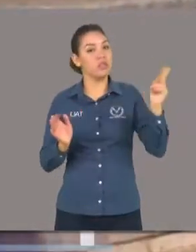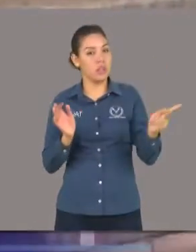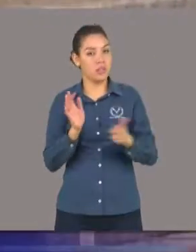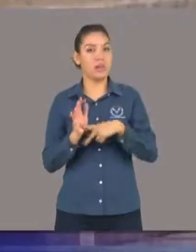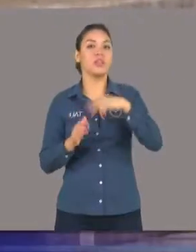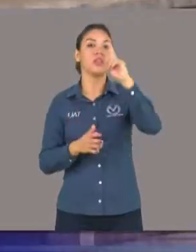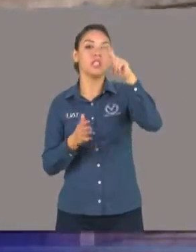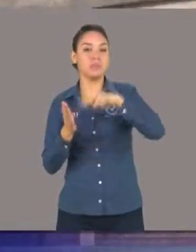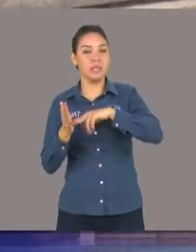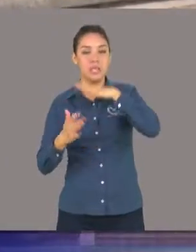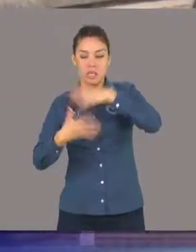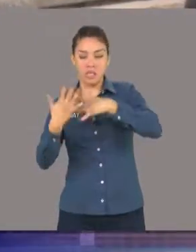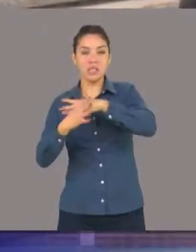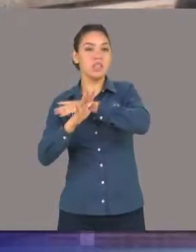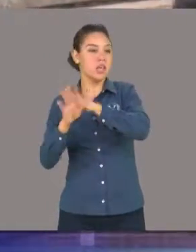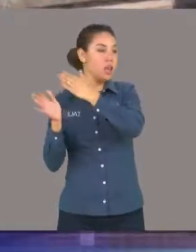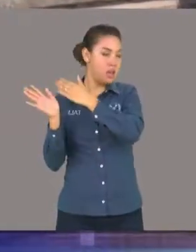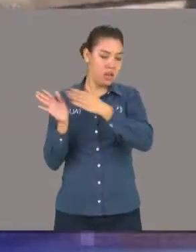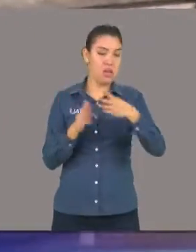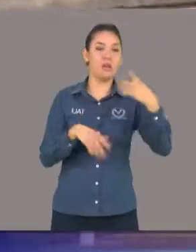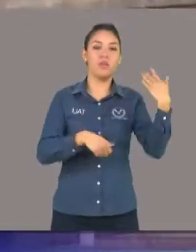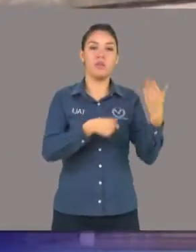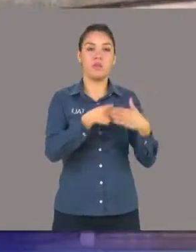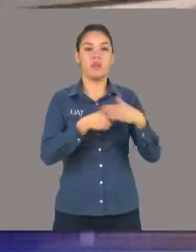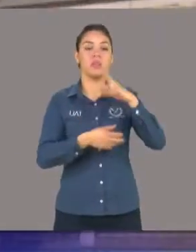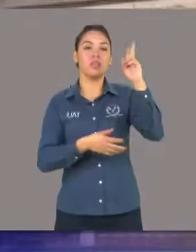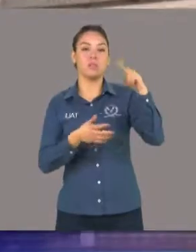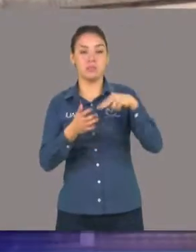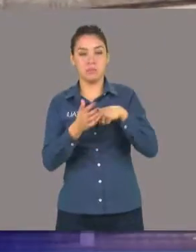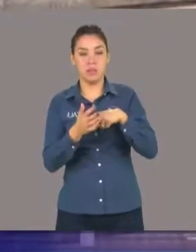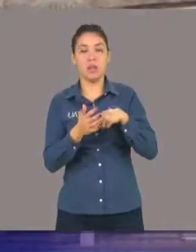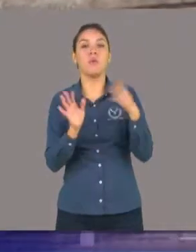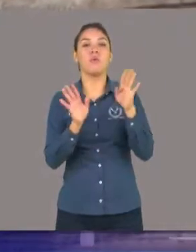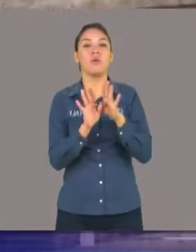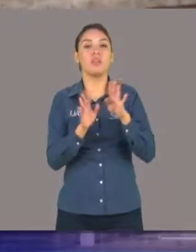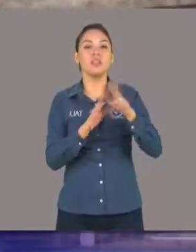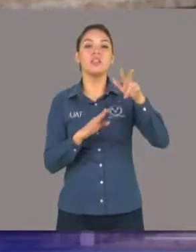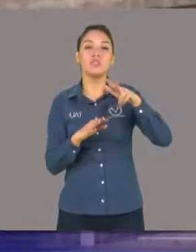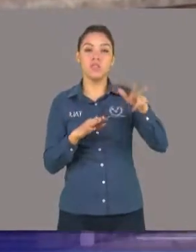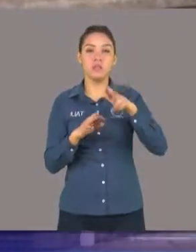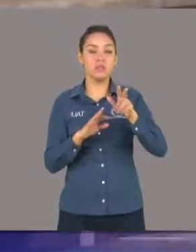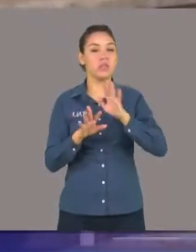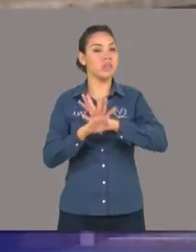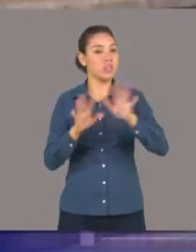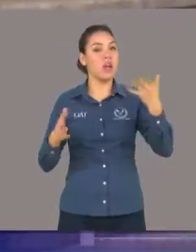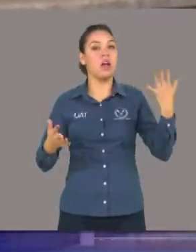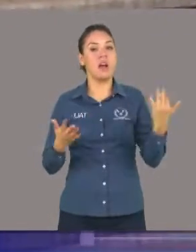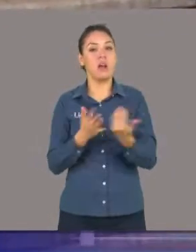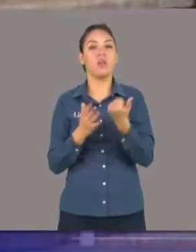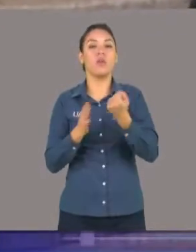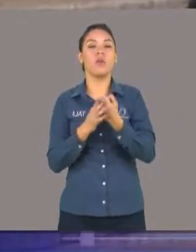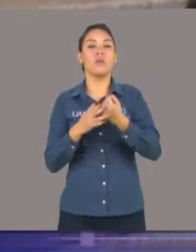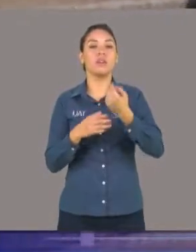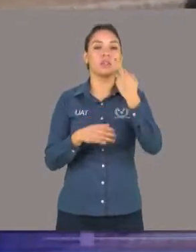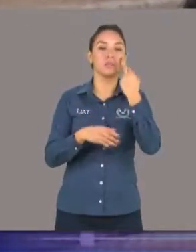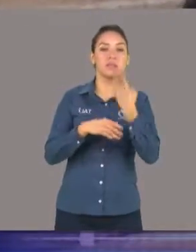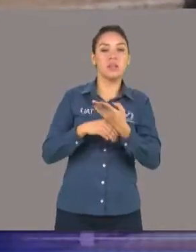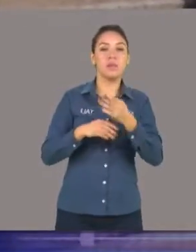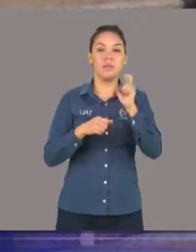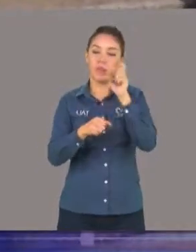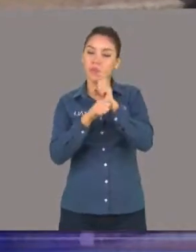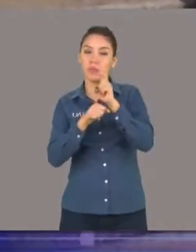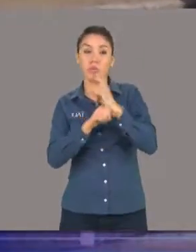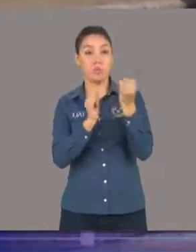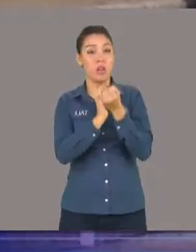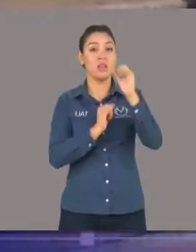ISO en 2015, tuvimos la visita de también, verdad, de organismos evaluadores